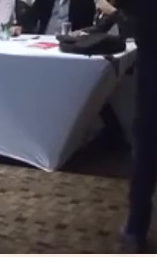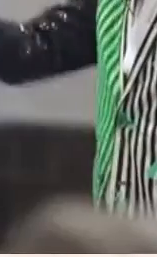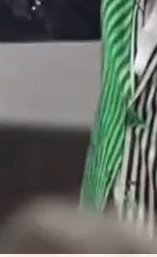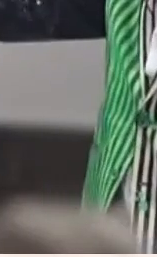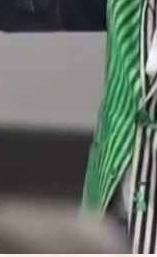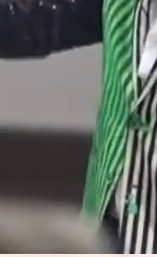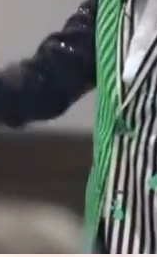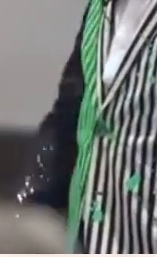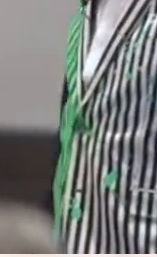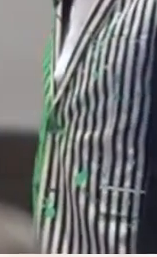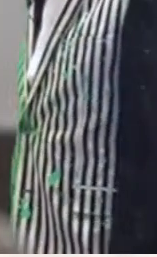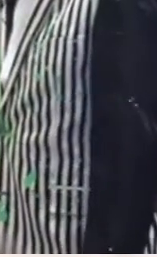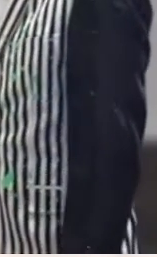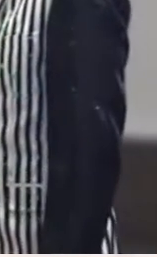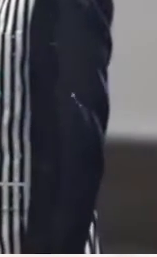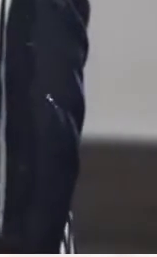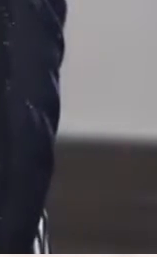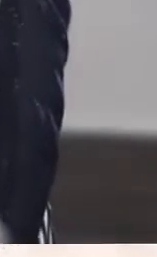directa. Y te lo digo a ti para que despiertes también.